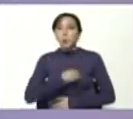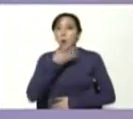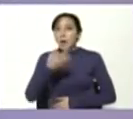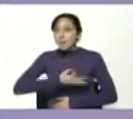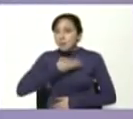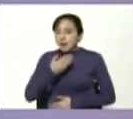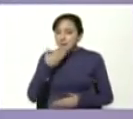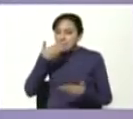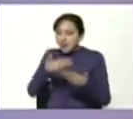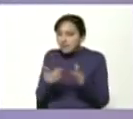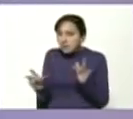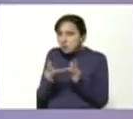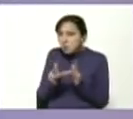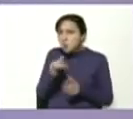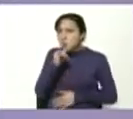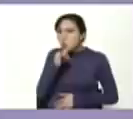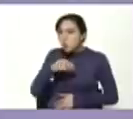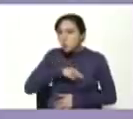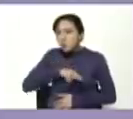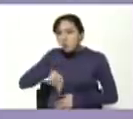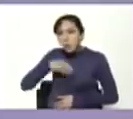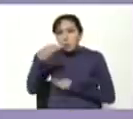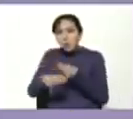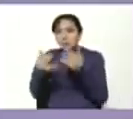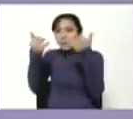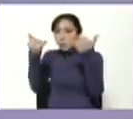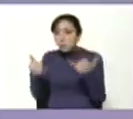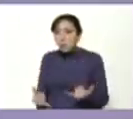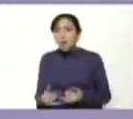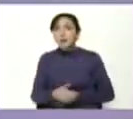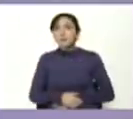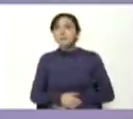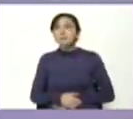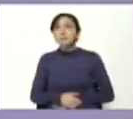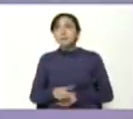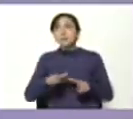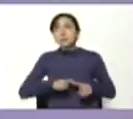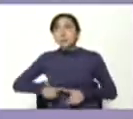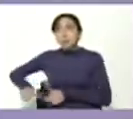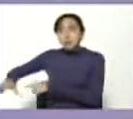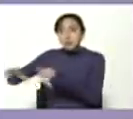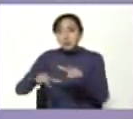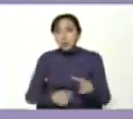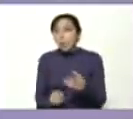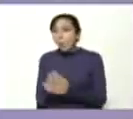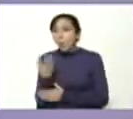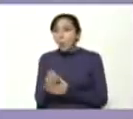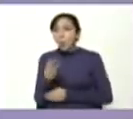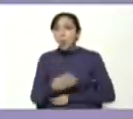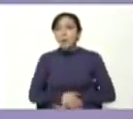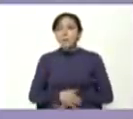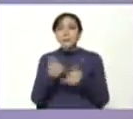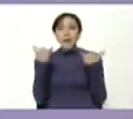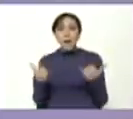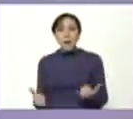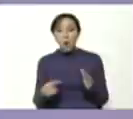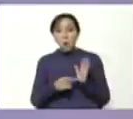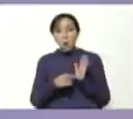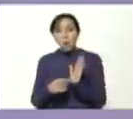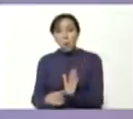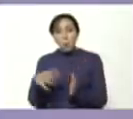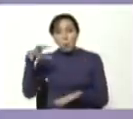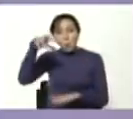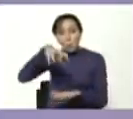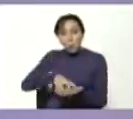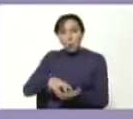tardes, gracias por este contacto informativo que lo establecemos a esta hora desde la sala de prensa Simón Bolívar del Palacio de Miraflores. A esta hora el Estado Mayor Superior de